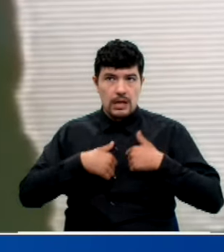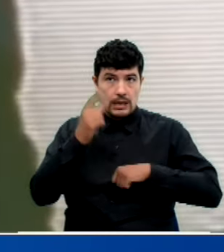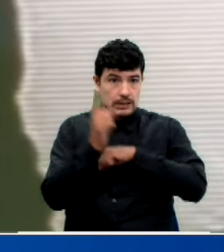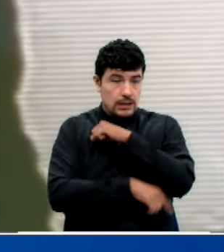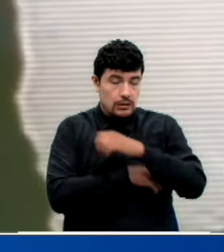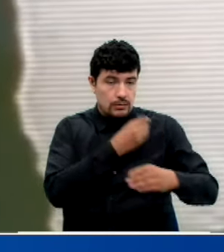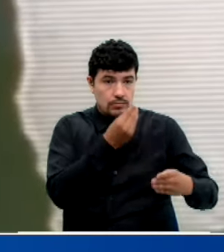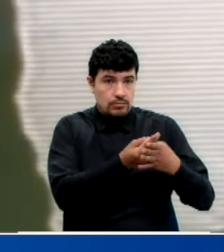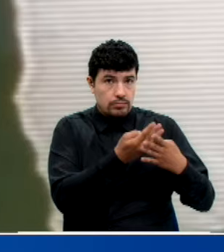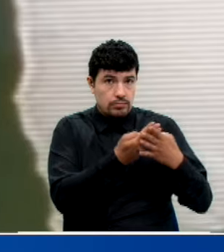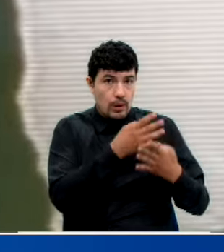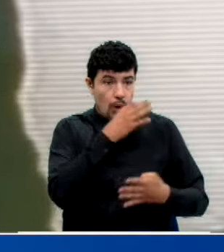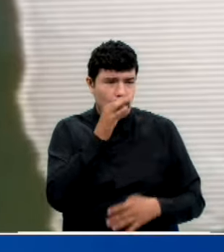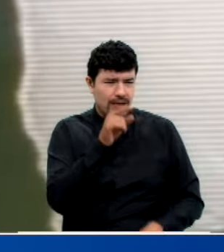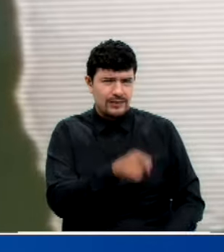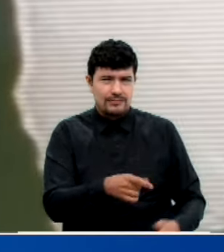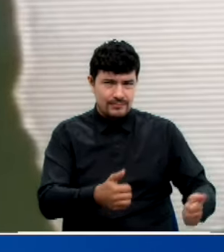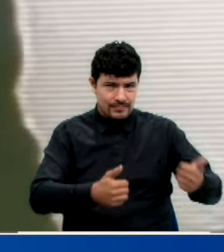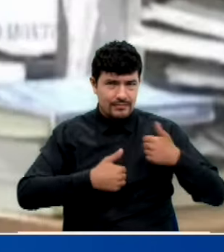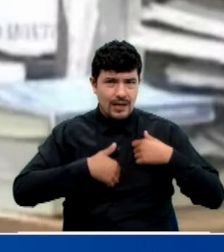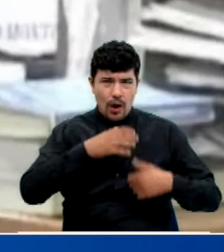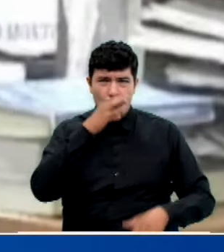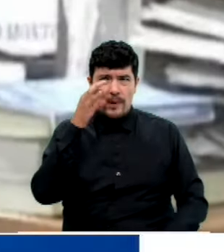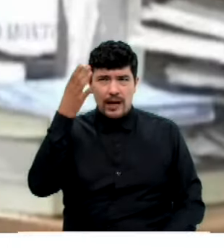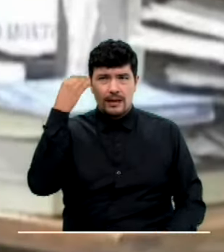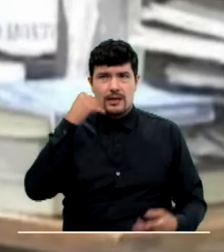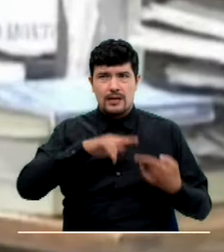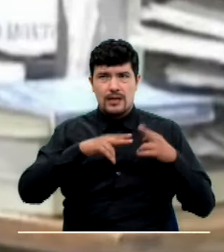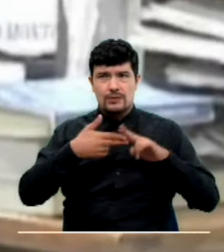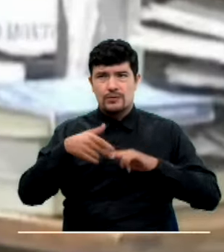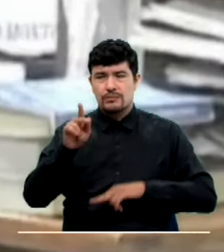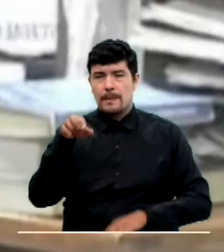desaparición forzada y homicidio, producto de sus vínculos con el paramilitarismo.